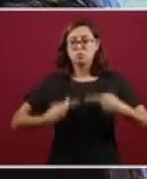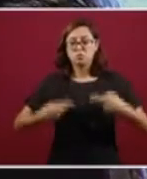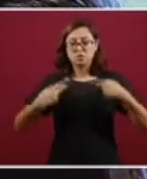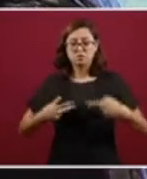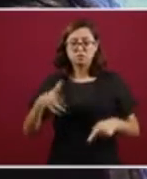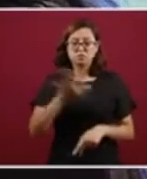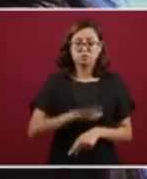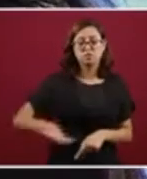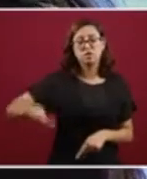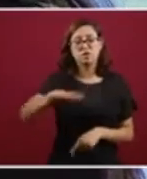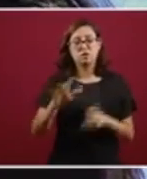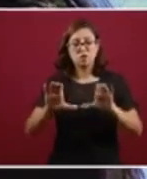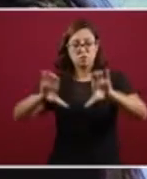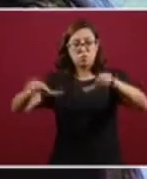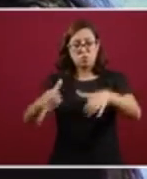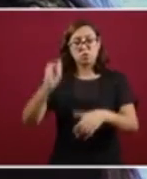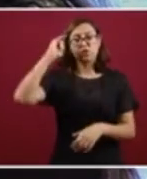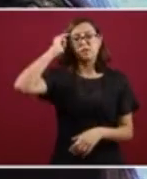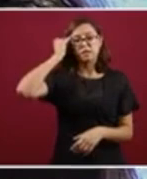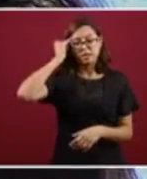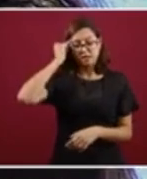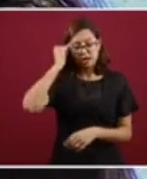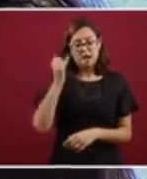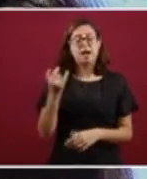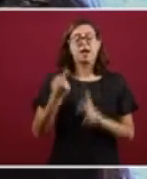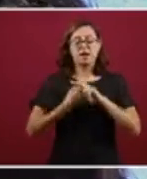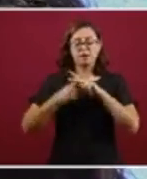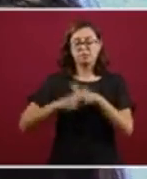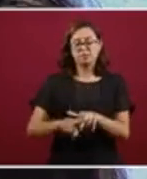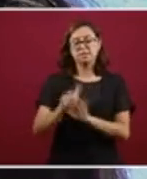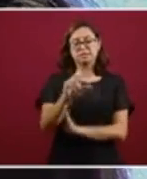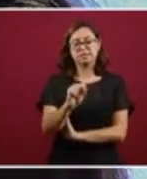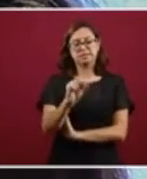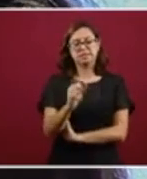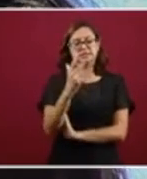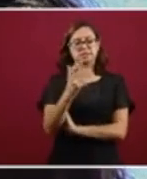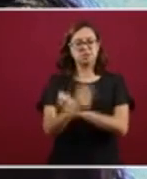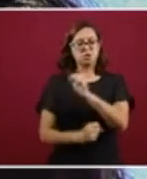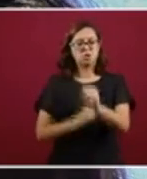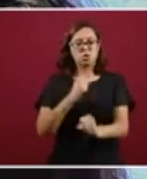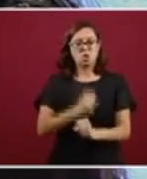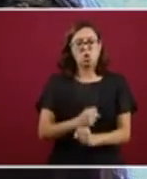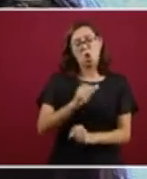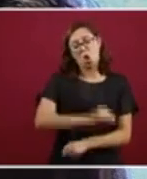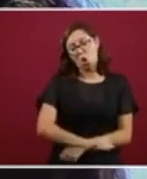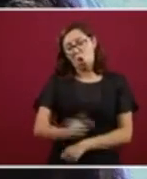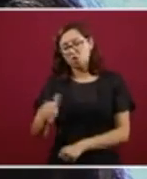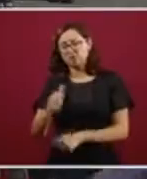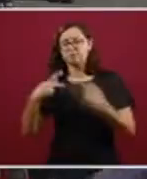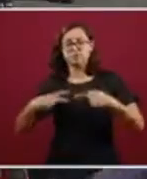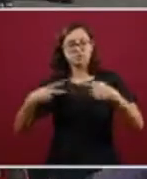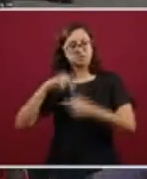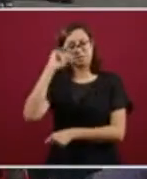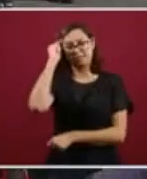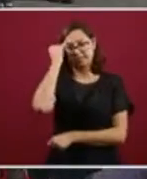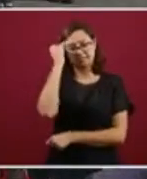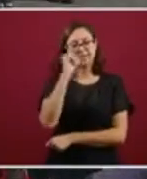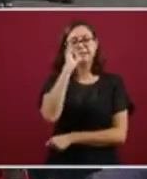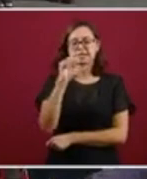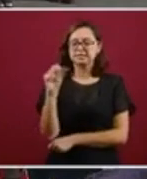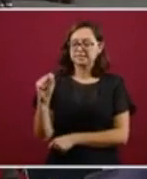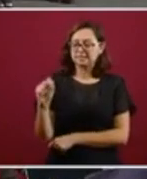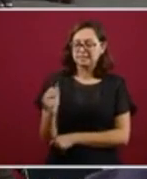territorios indígenas, inician de 65 años y más. Territorio no indígena, 68 y más.